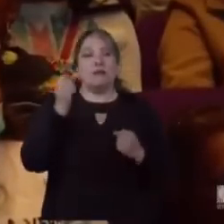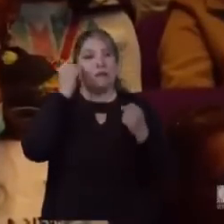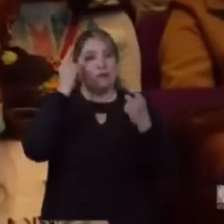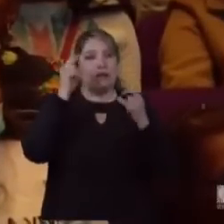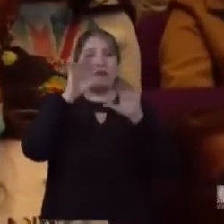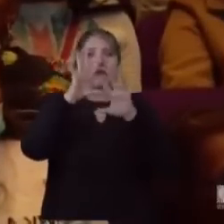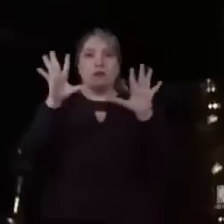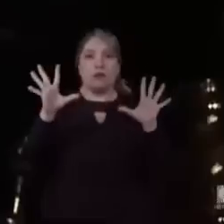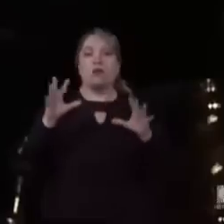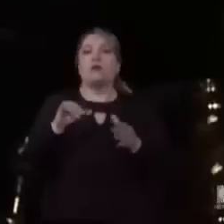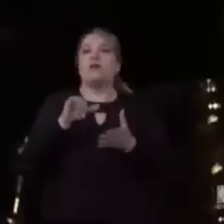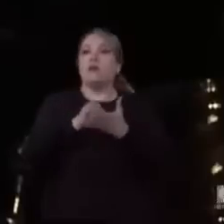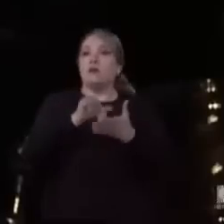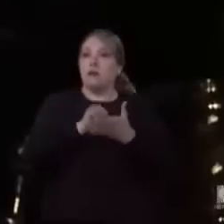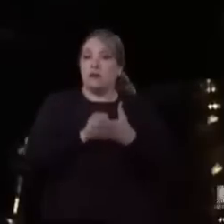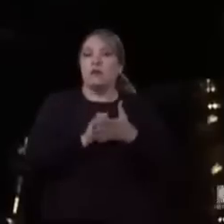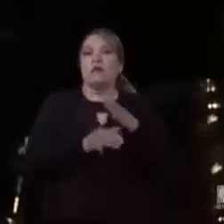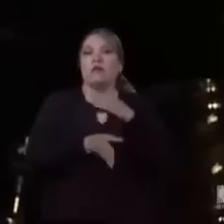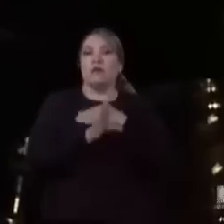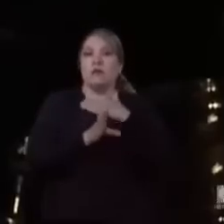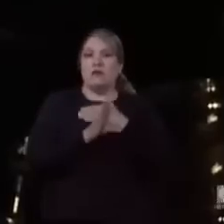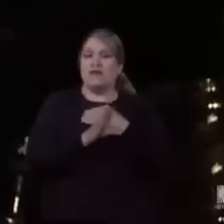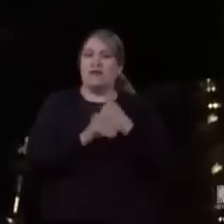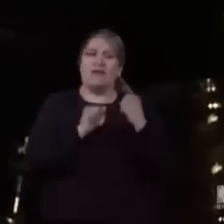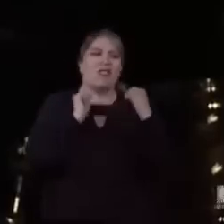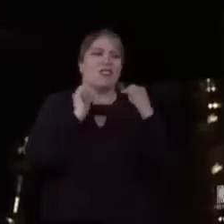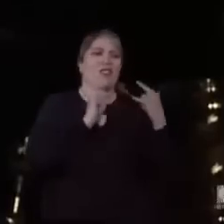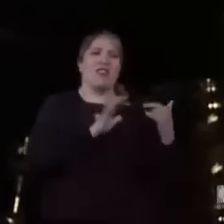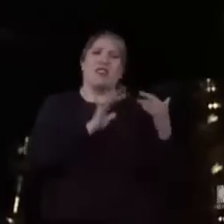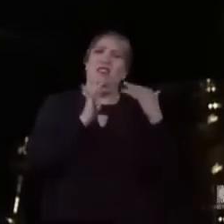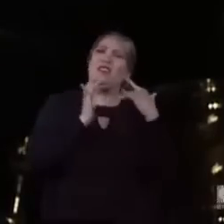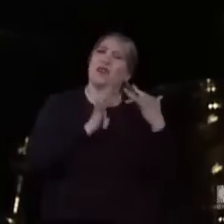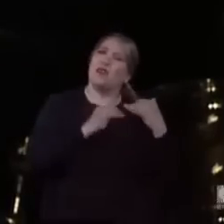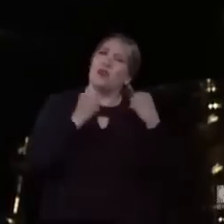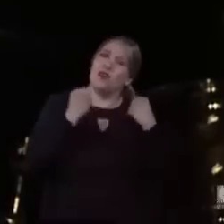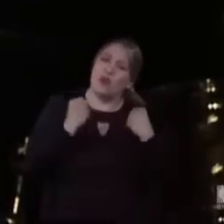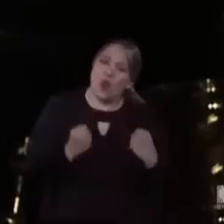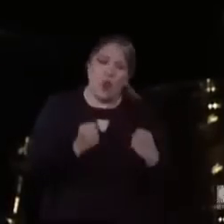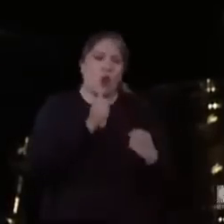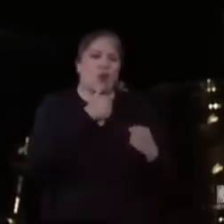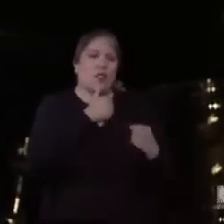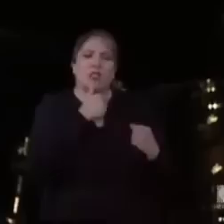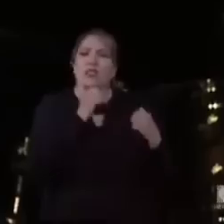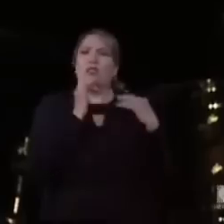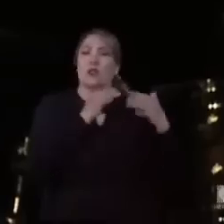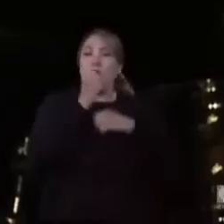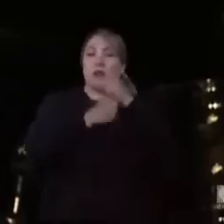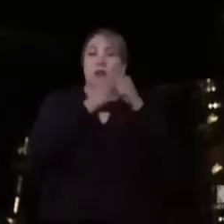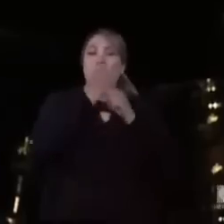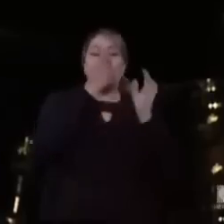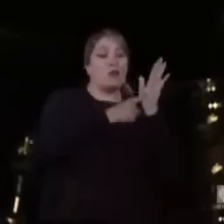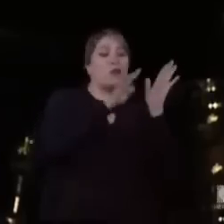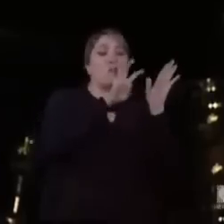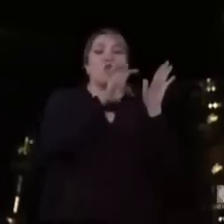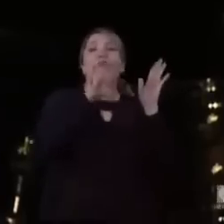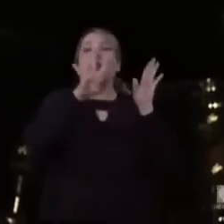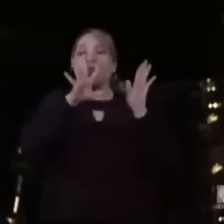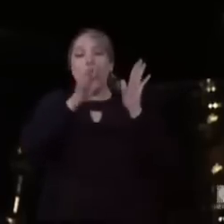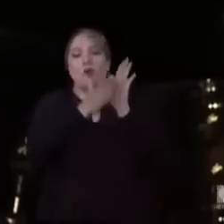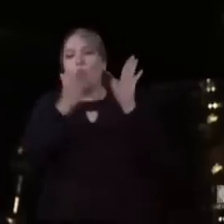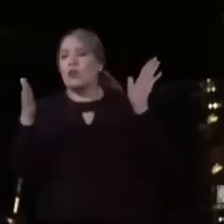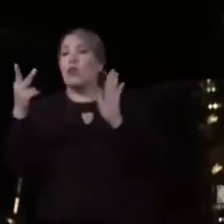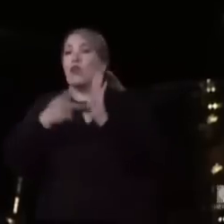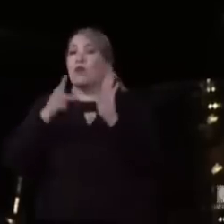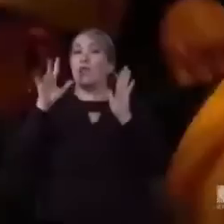Comprendimos que sí, hemos pasado por una guerra espantosa que tuvo sus momentos máximos entre 1995 y el